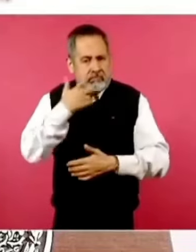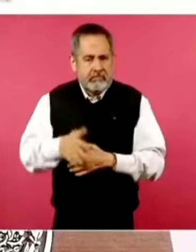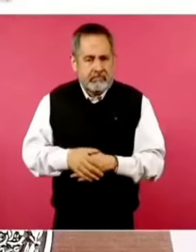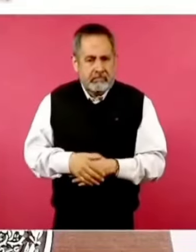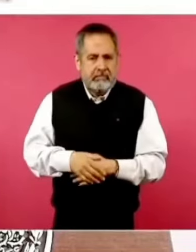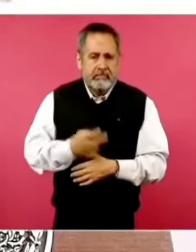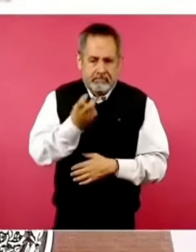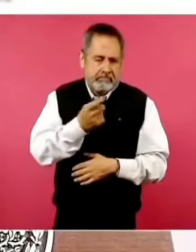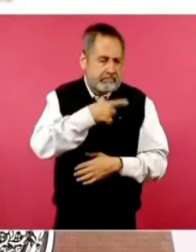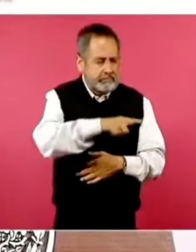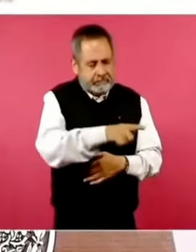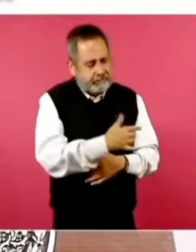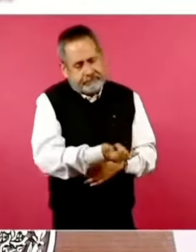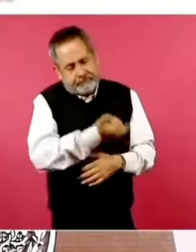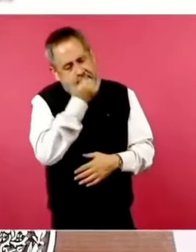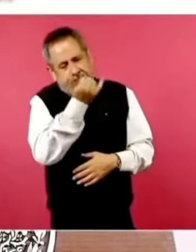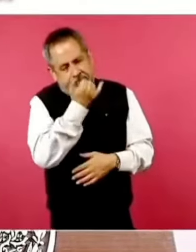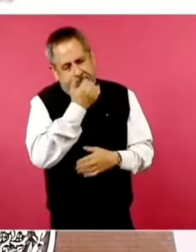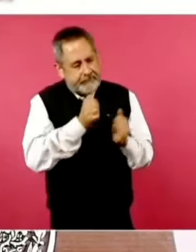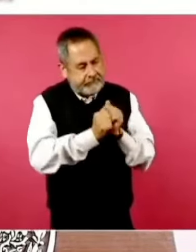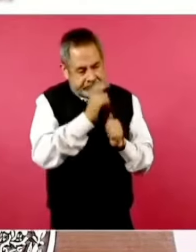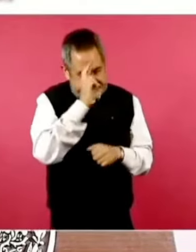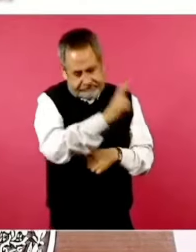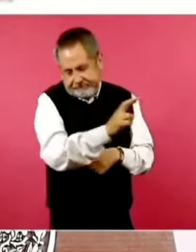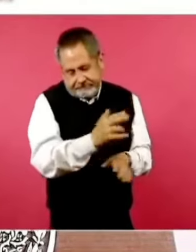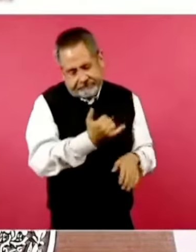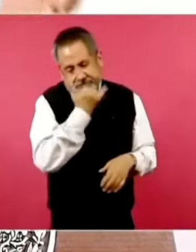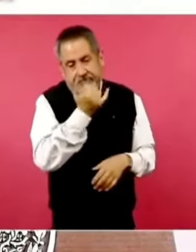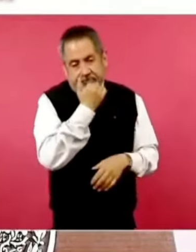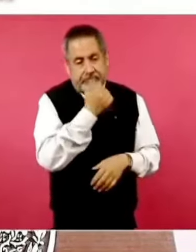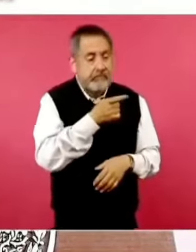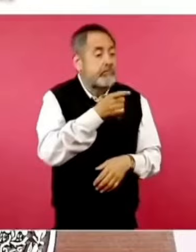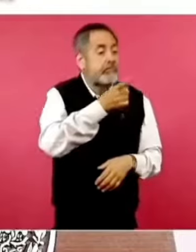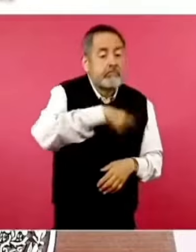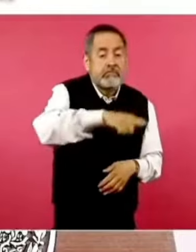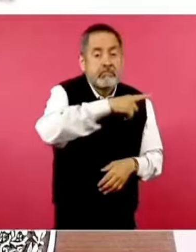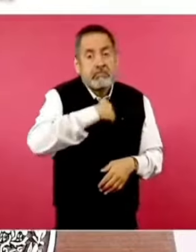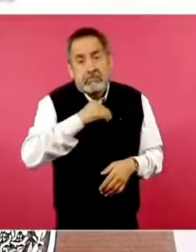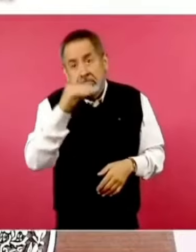equivocados, lo digo de manera respetuosa, quienes están pensando